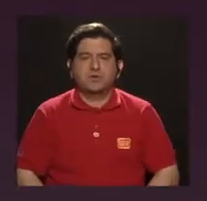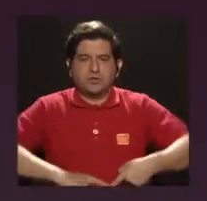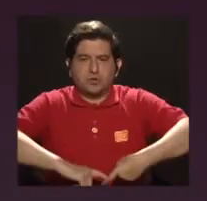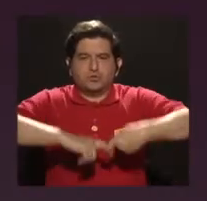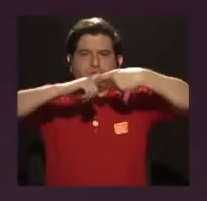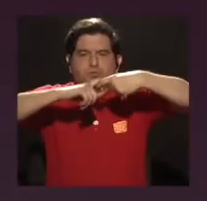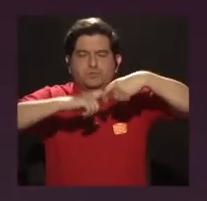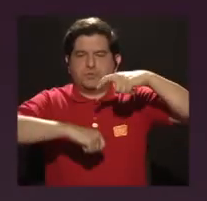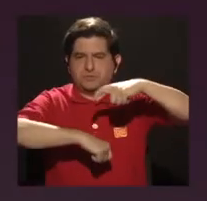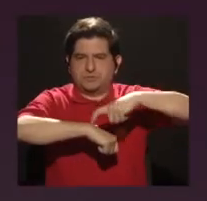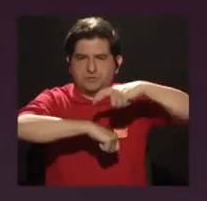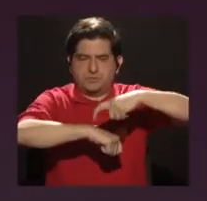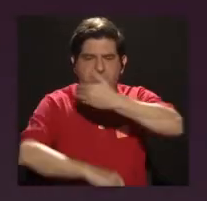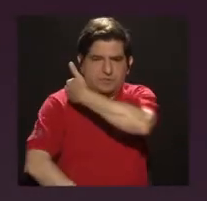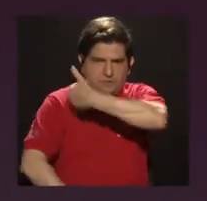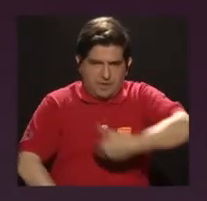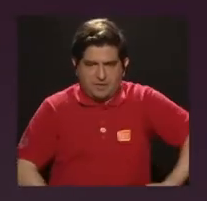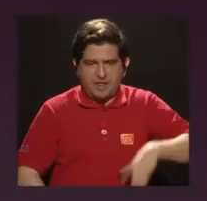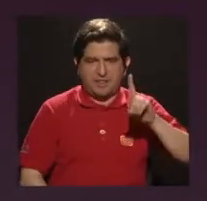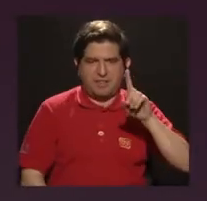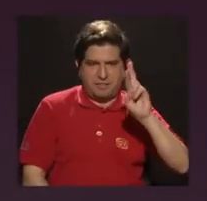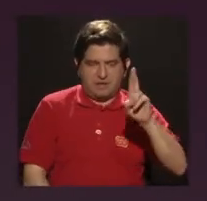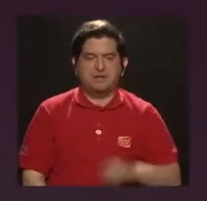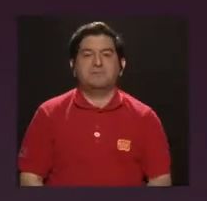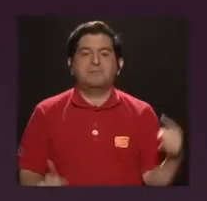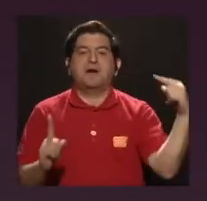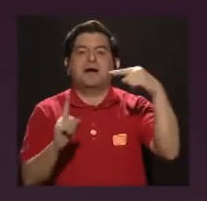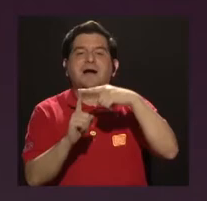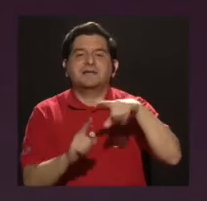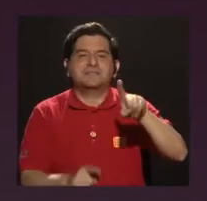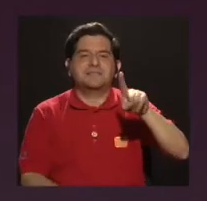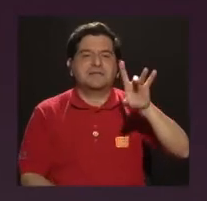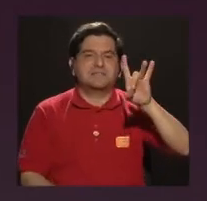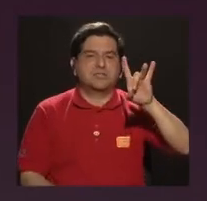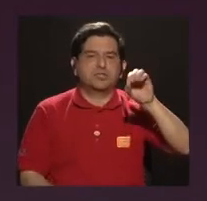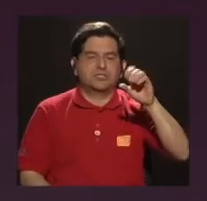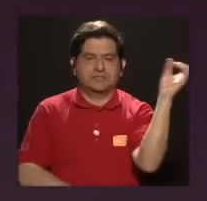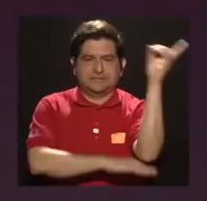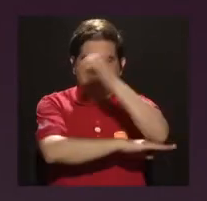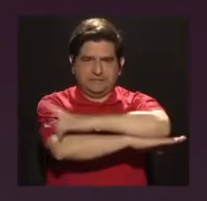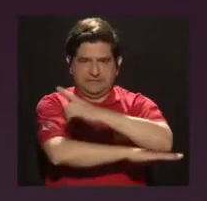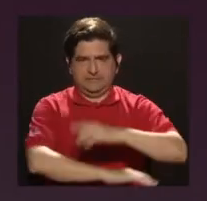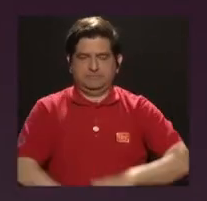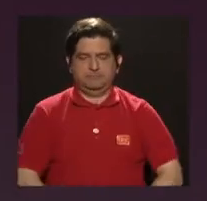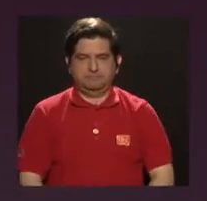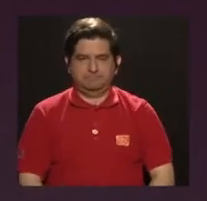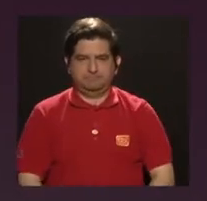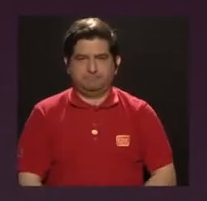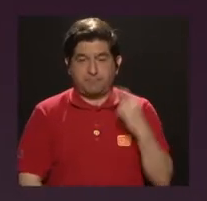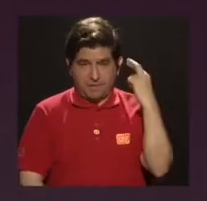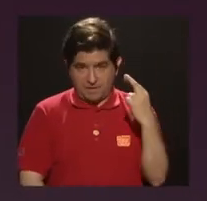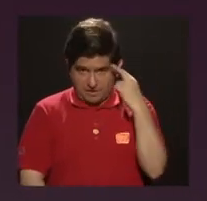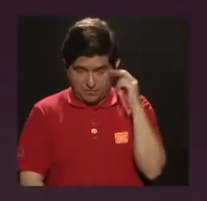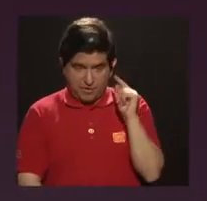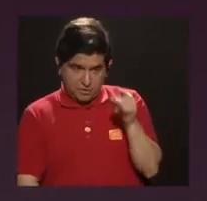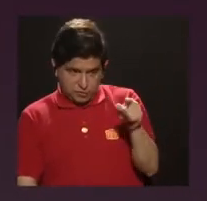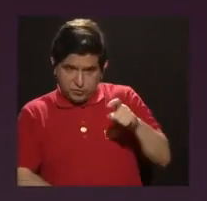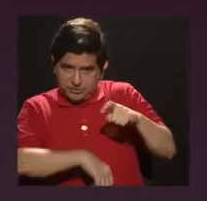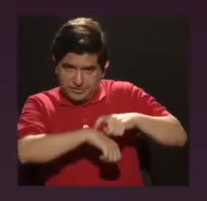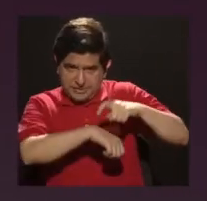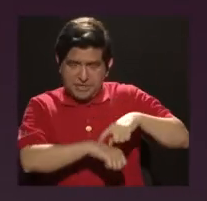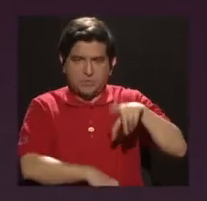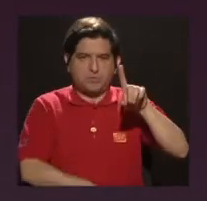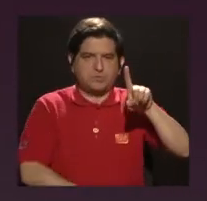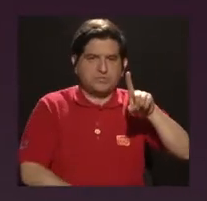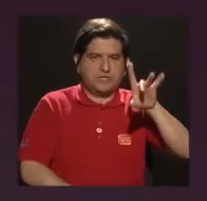de la presidenta rousseff de hasta 180 días producto de ese plazo de